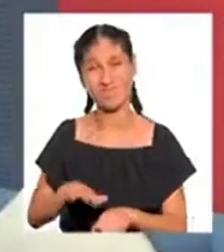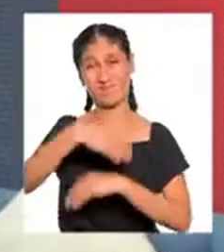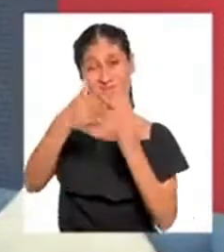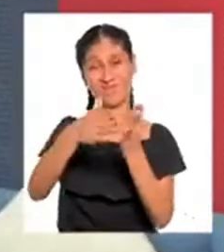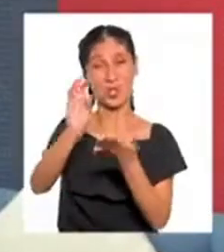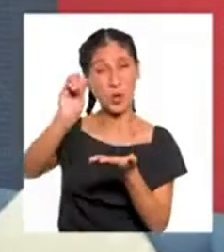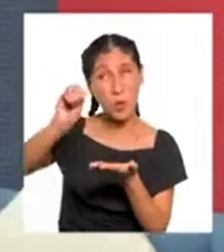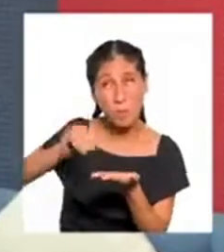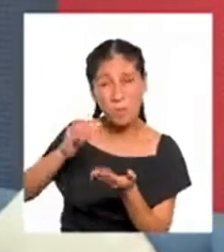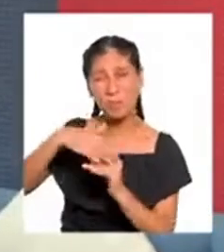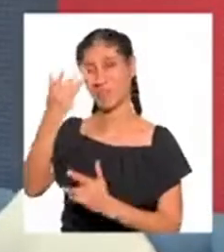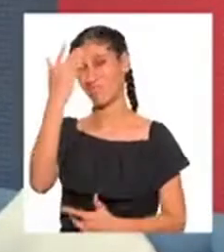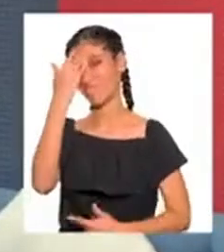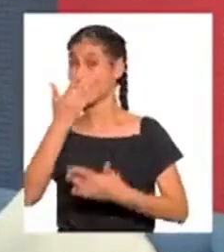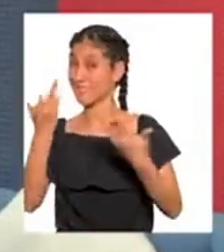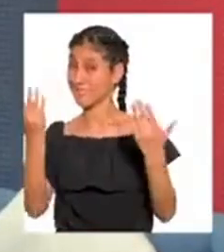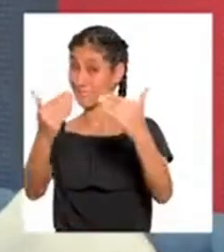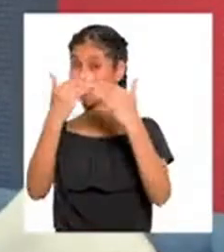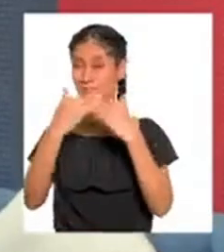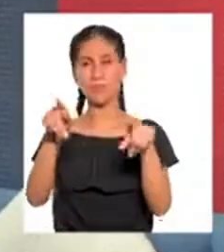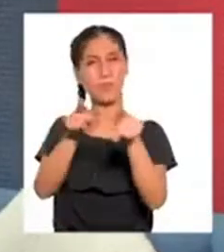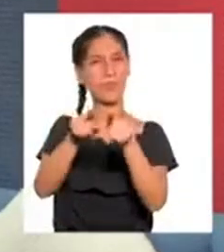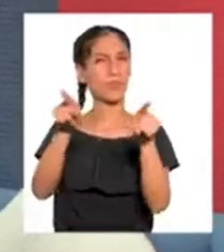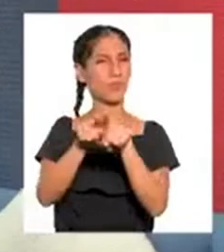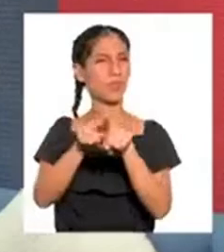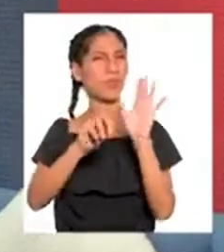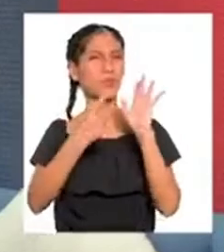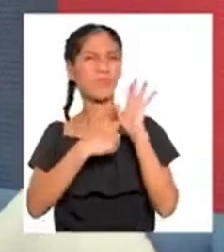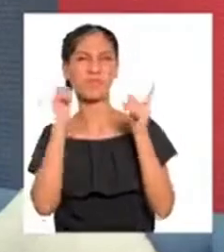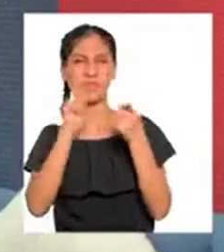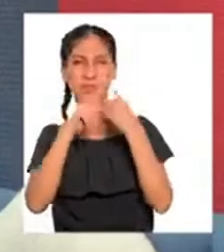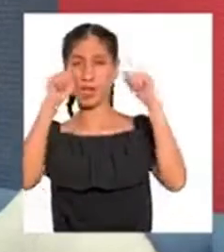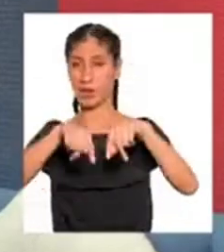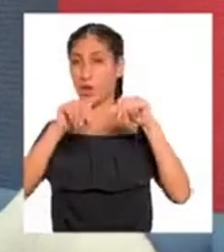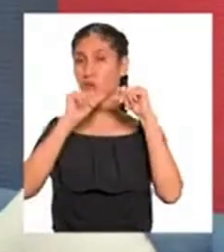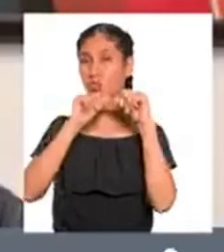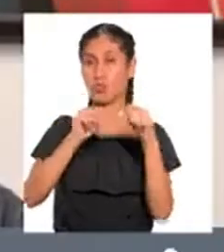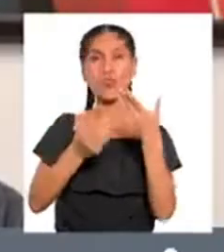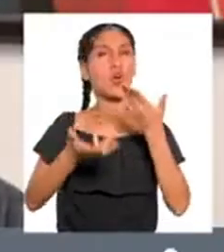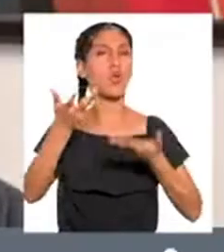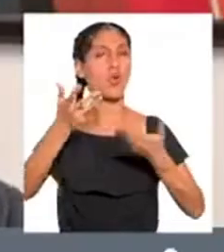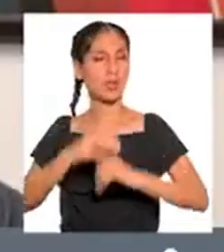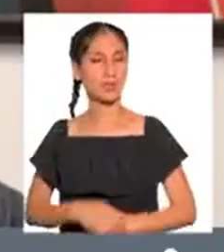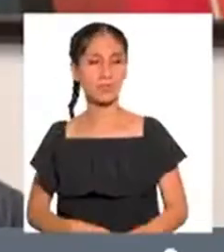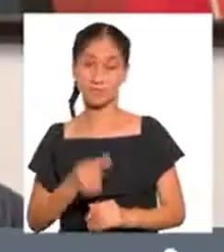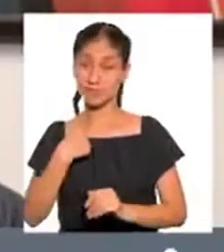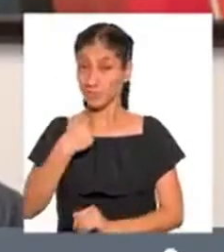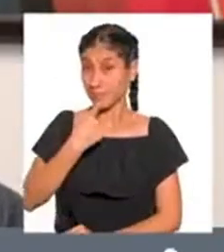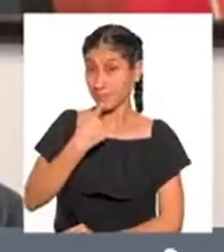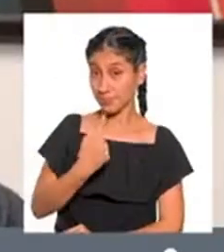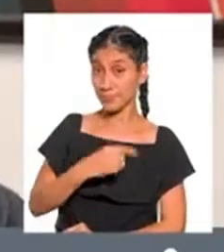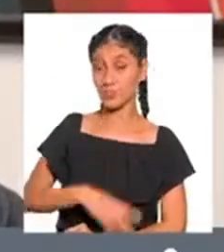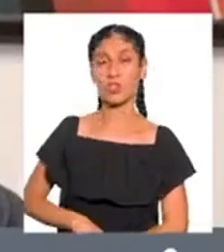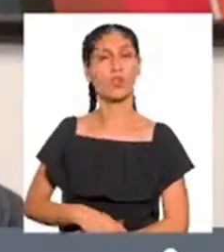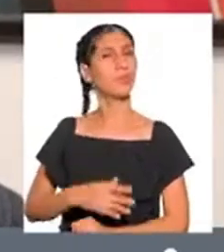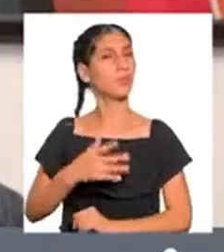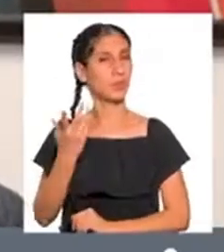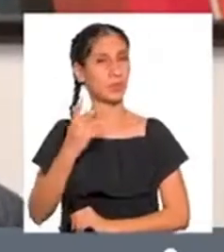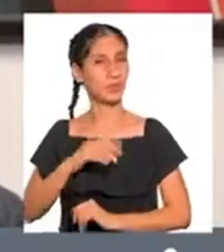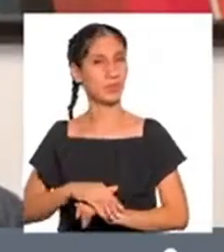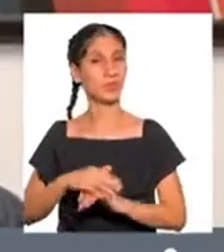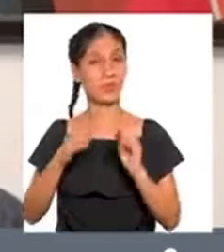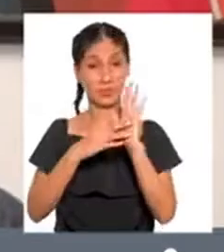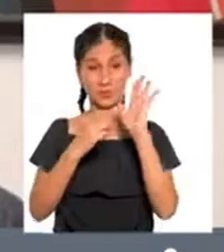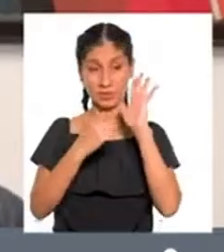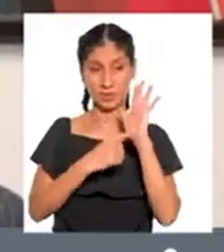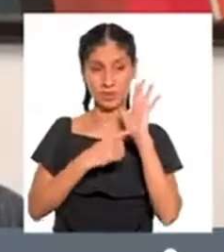paso a las crisis sanitarias de finales del siglo pasado persisten en nuestro país hasta hoy? Yo diría que fueron principalmente